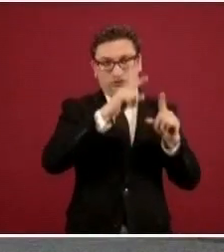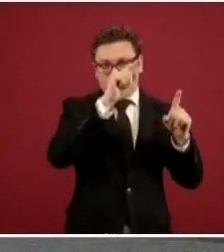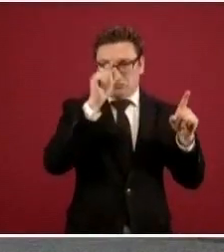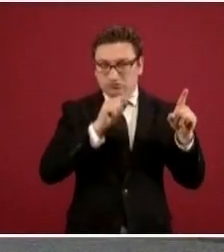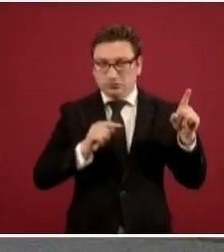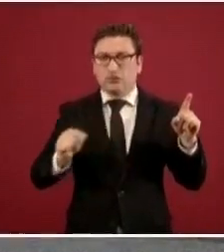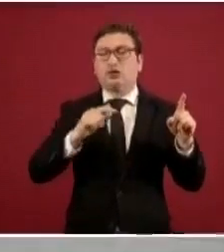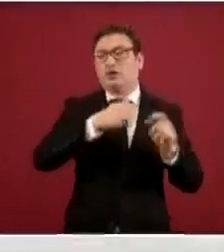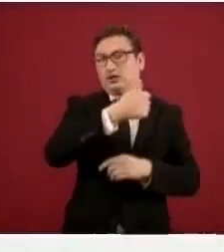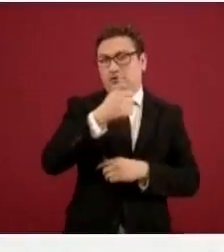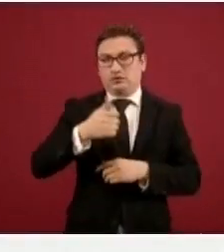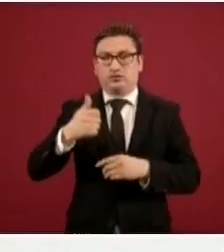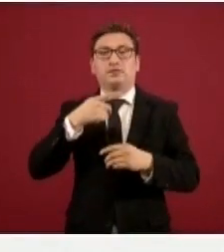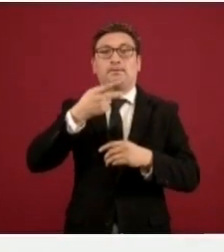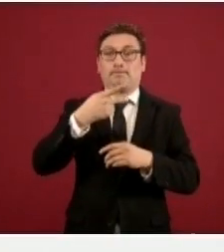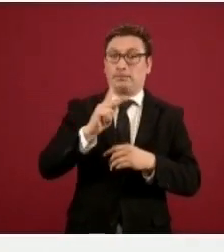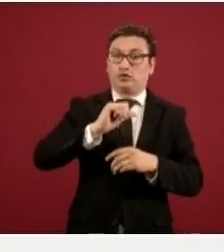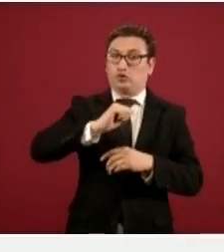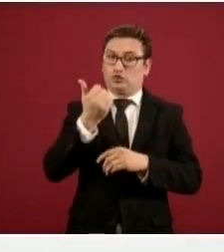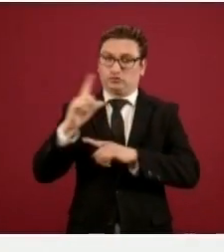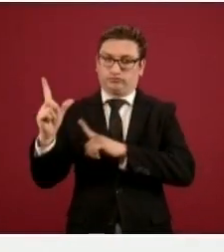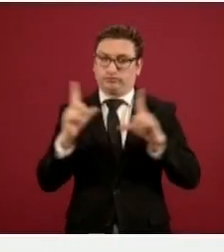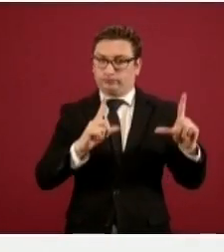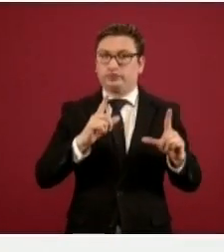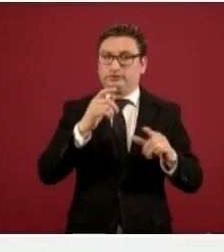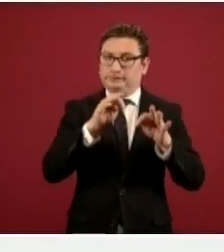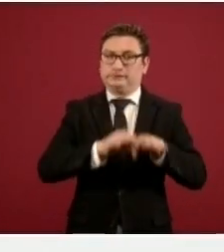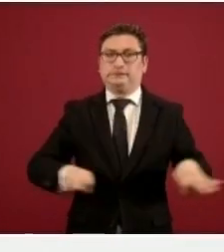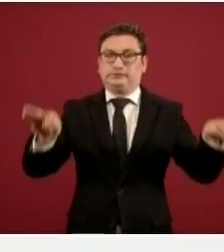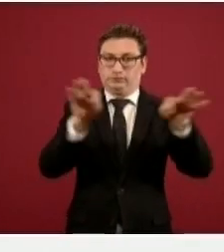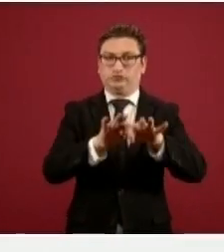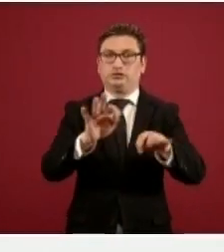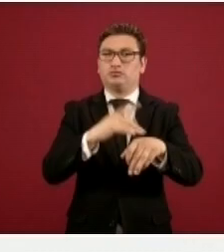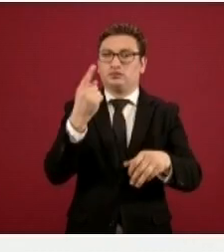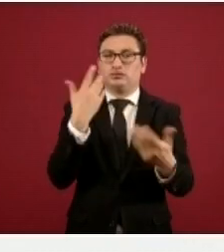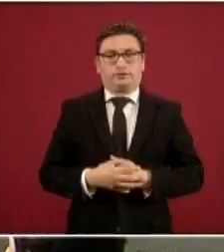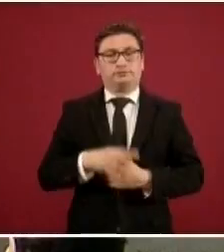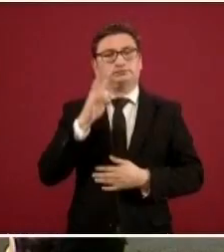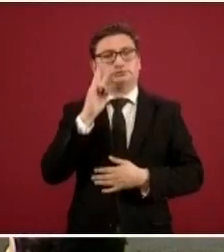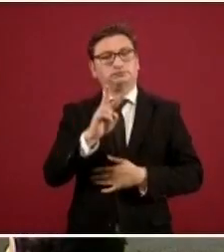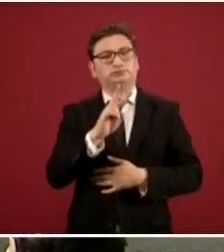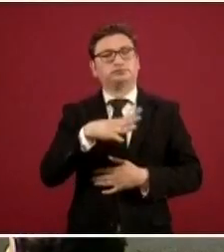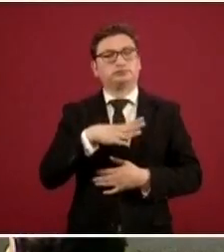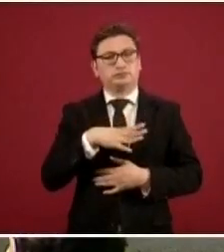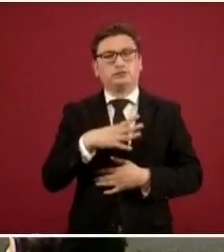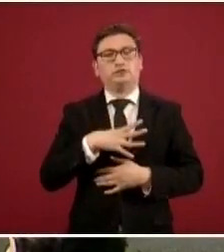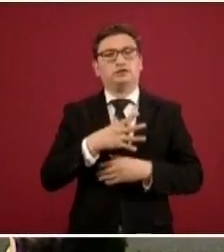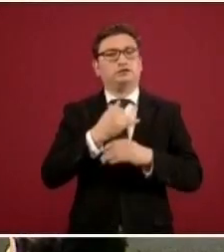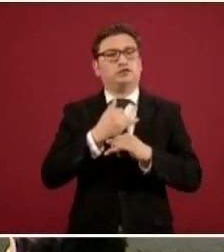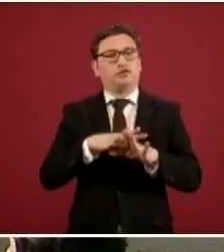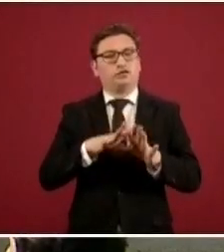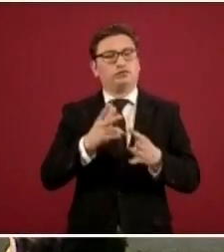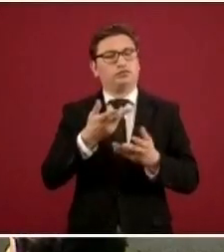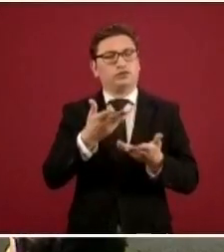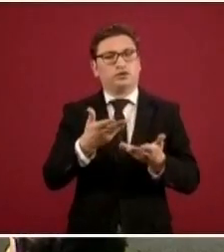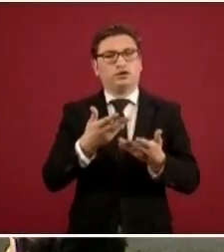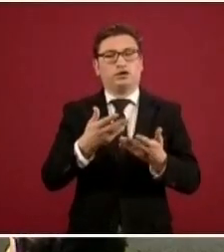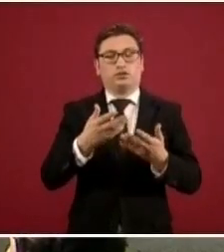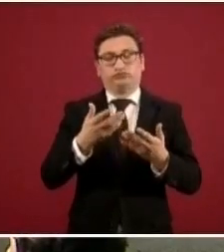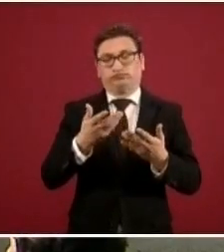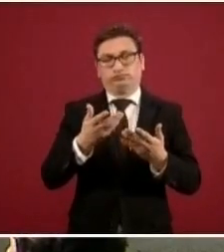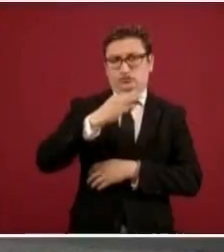del cobi 19 en el país precisó que hoy de cada 10 personas diagnosticadas con una enfermedad respiratoria aguda